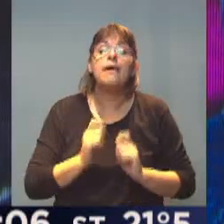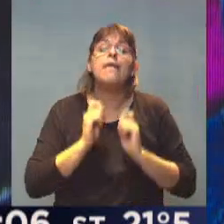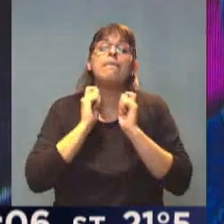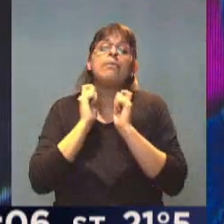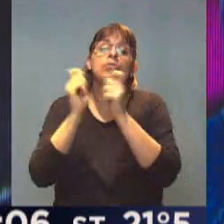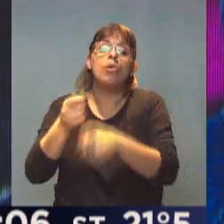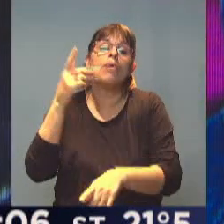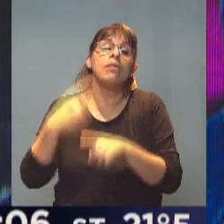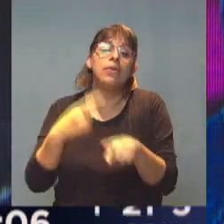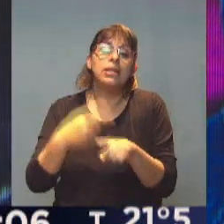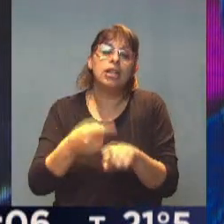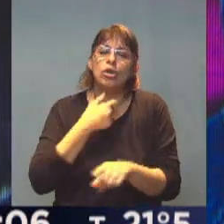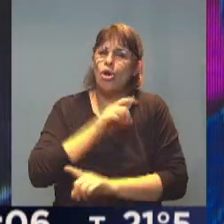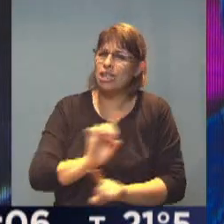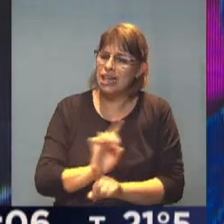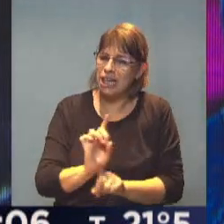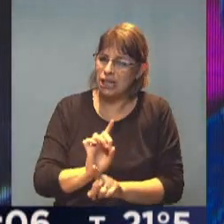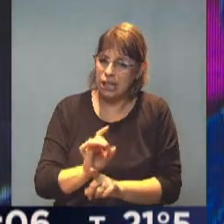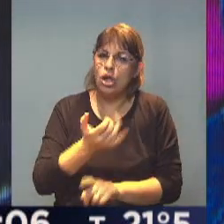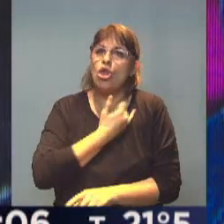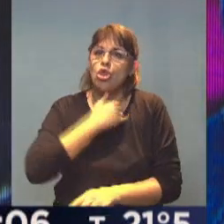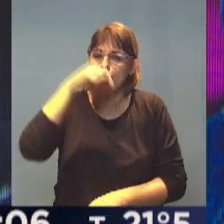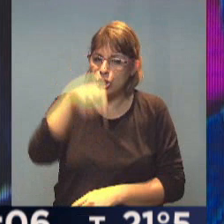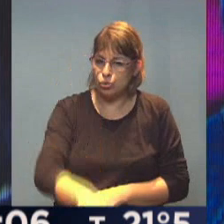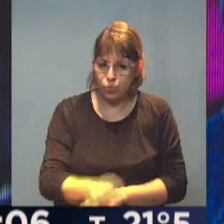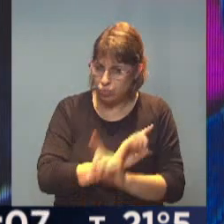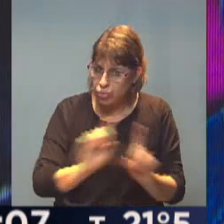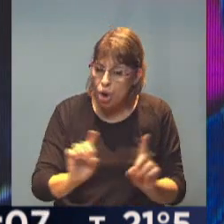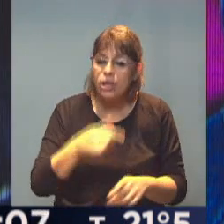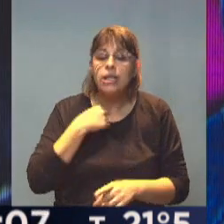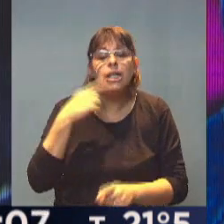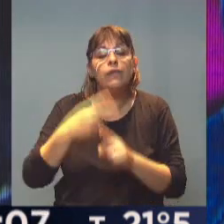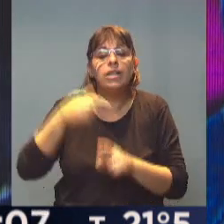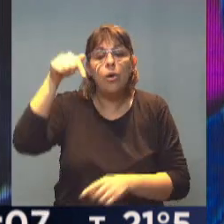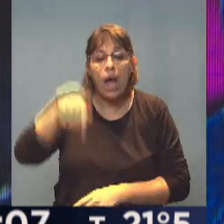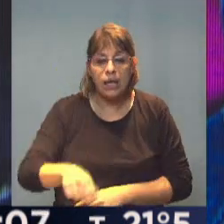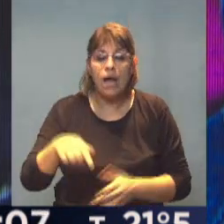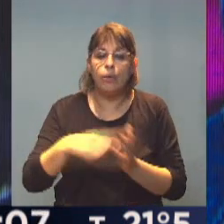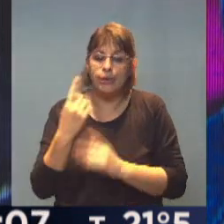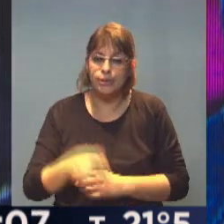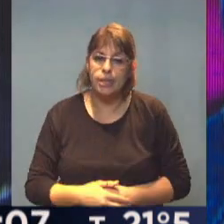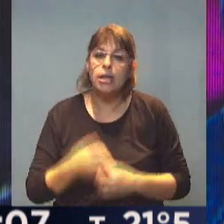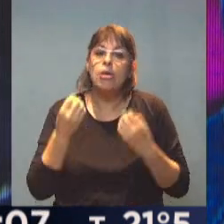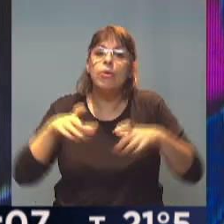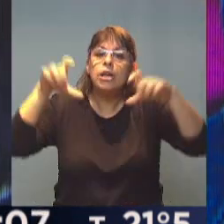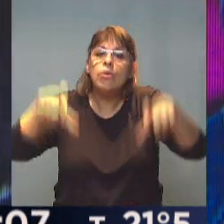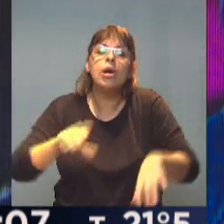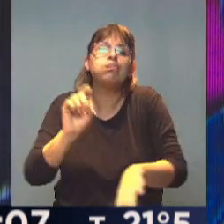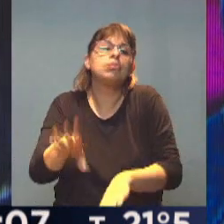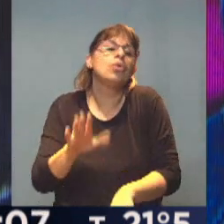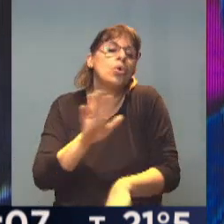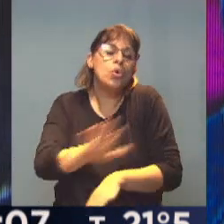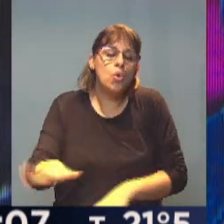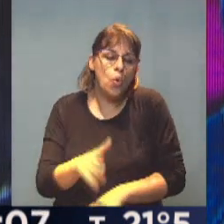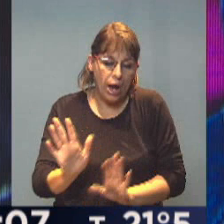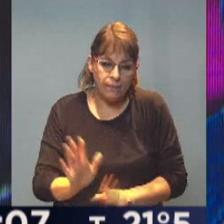Por supuesto, no querían hacerlo en el sur de la provincia de Buenos Aires porque indudablemente la Boca es su casa.